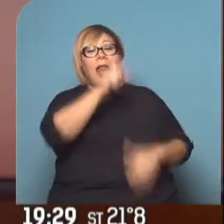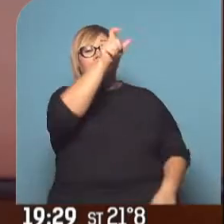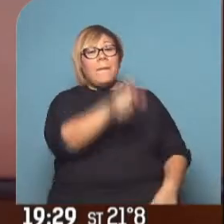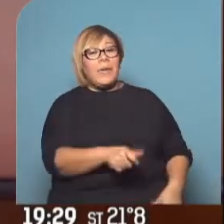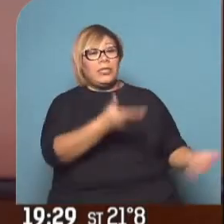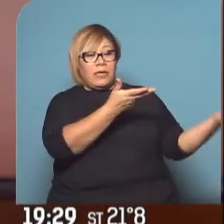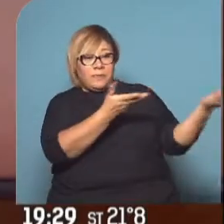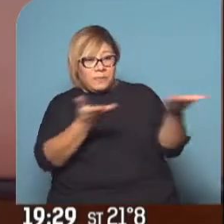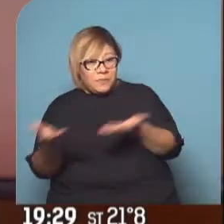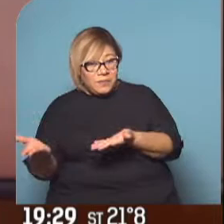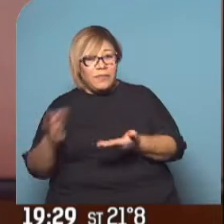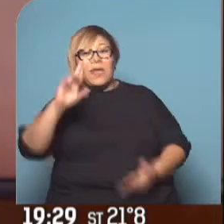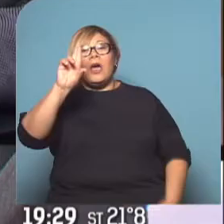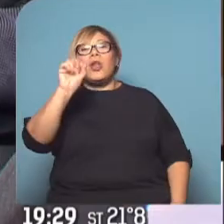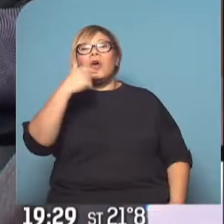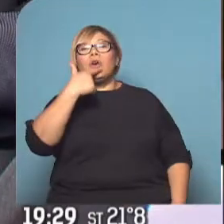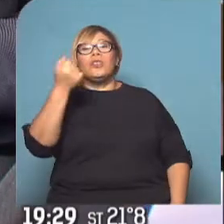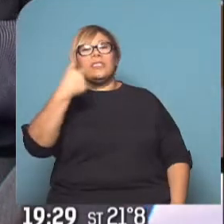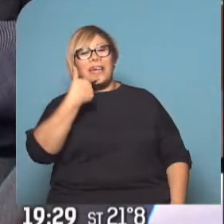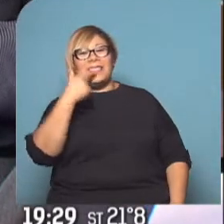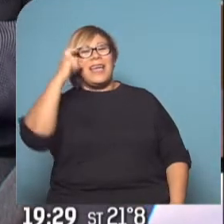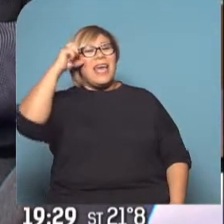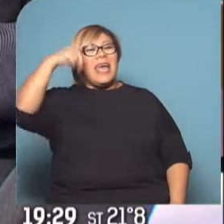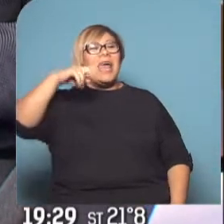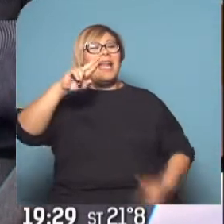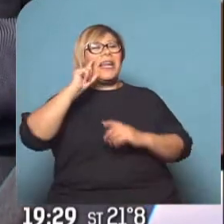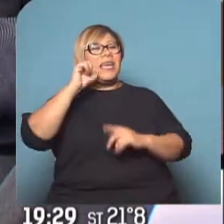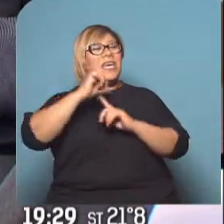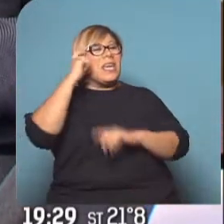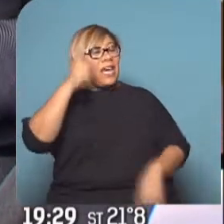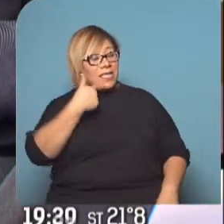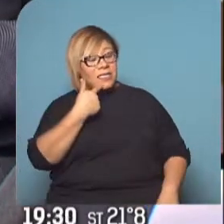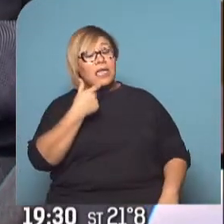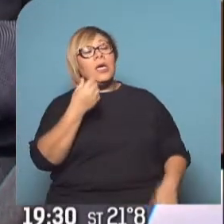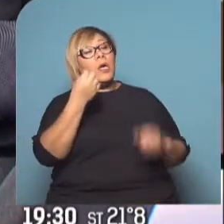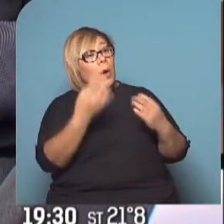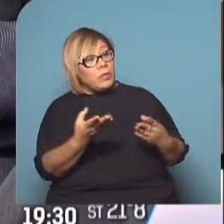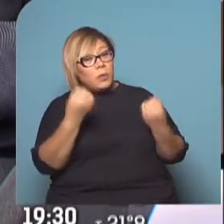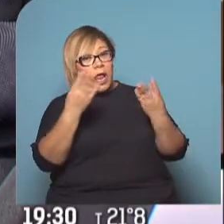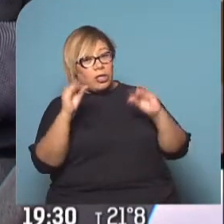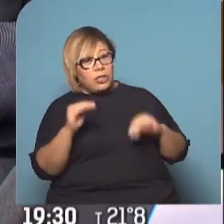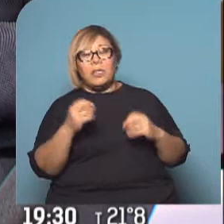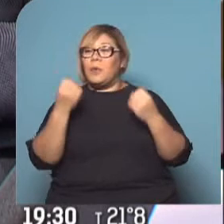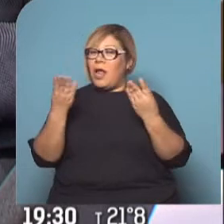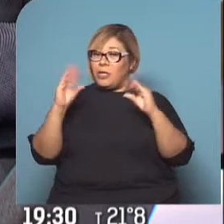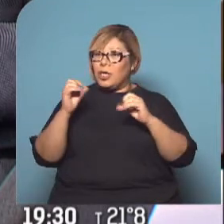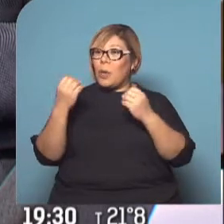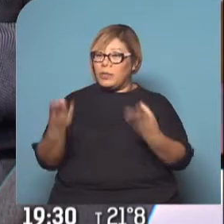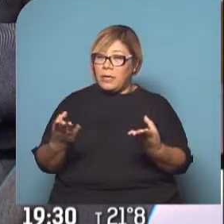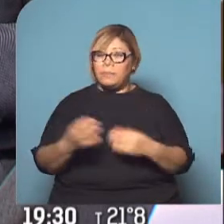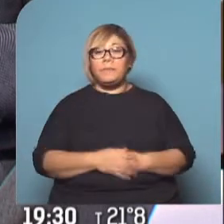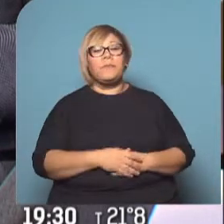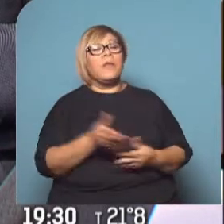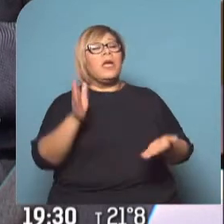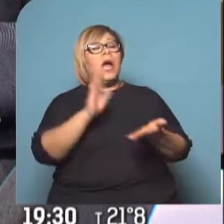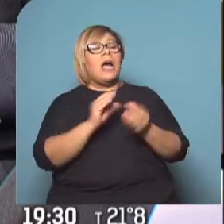Gracias, Enrique, por estar ¿Qué tal? acá. Buenas noches, ¿cómo les va? Un par de temas para hablar, pero en principio toda la comunidad del país evidentemente conmovida por lo que fue el doble